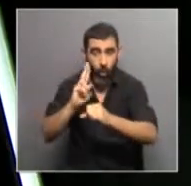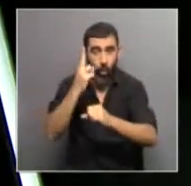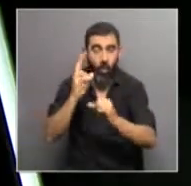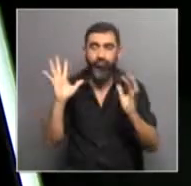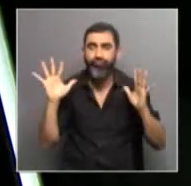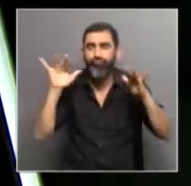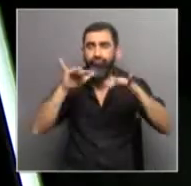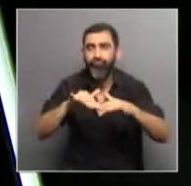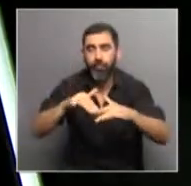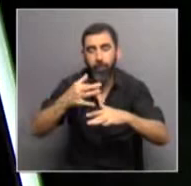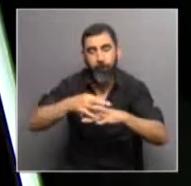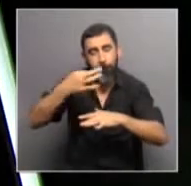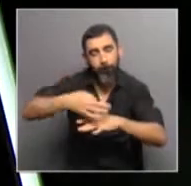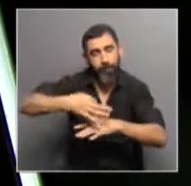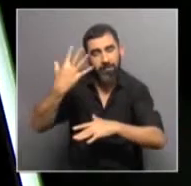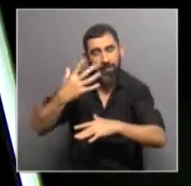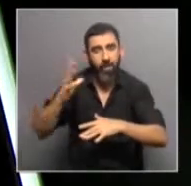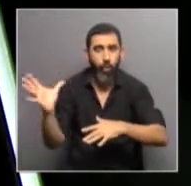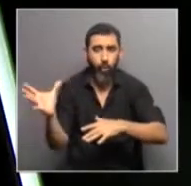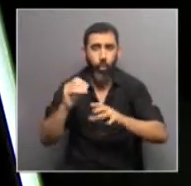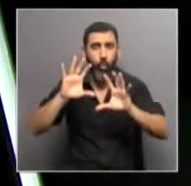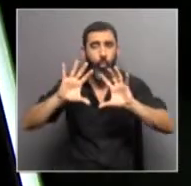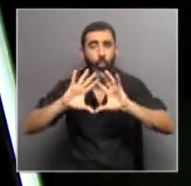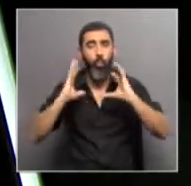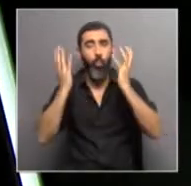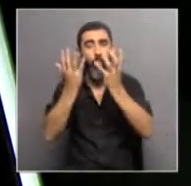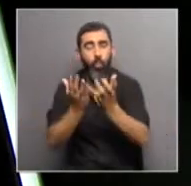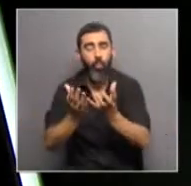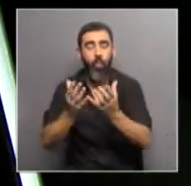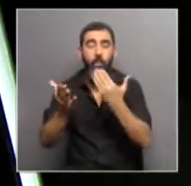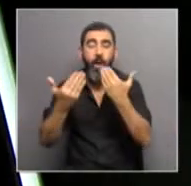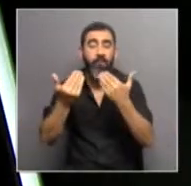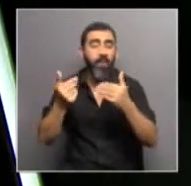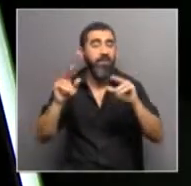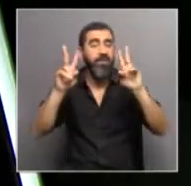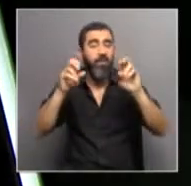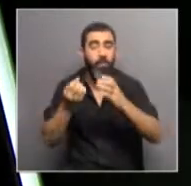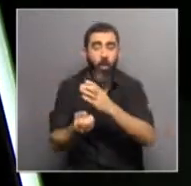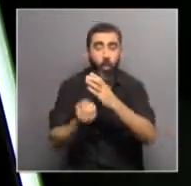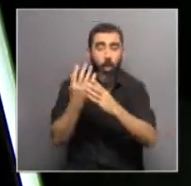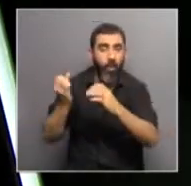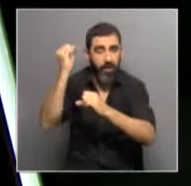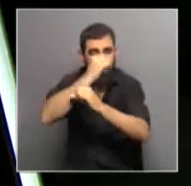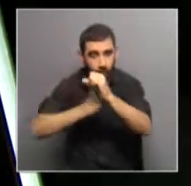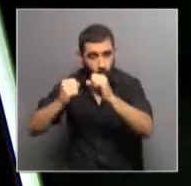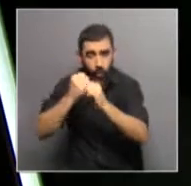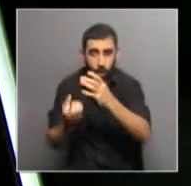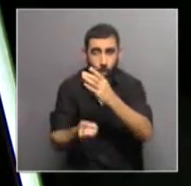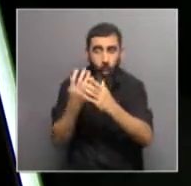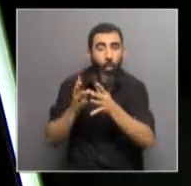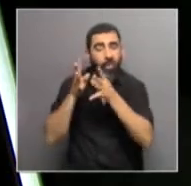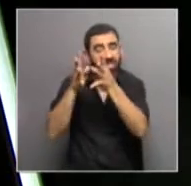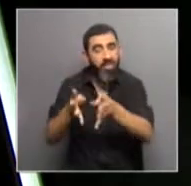evento especialistas prácticamente de todo el planeta para hablar justamente de esto, de las nuevas tecnologías, de los nuevos desafíos